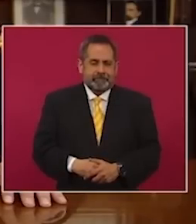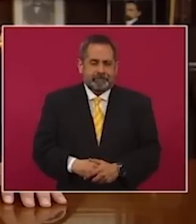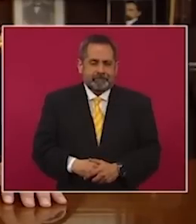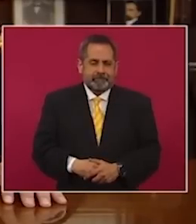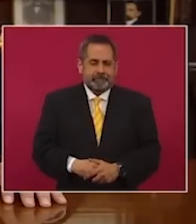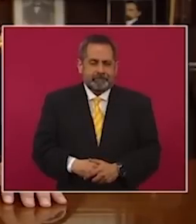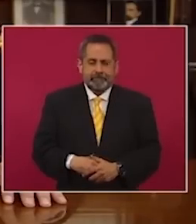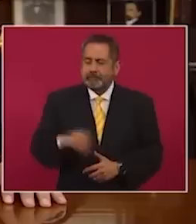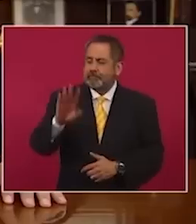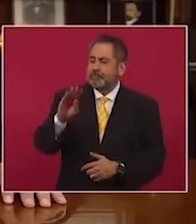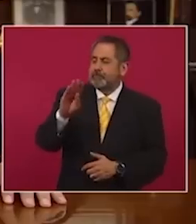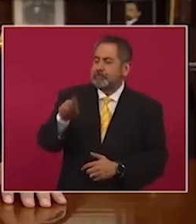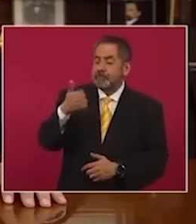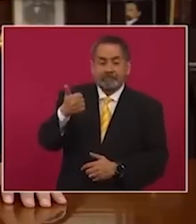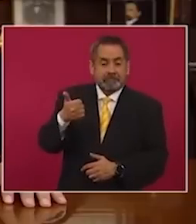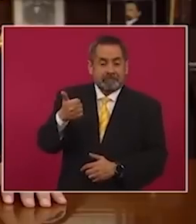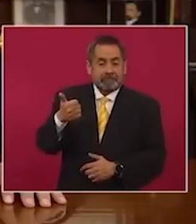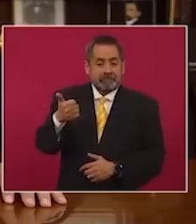96.